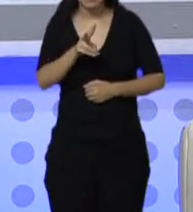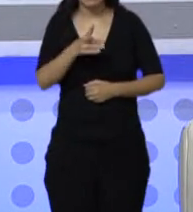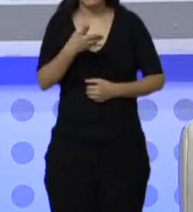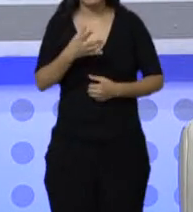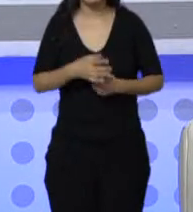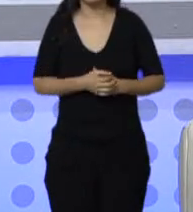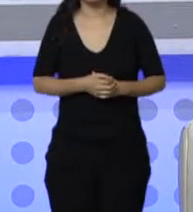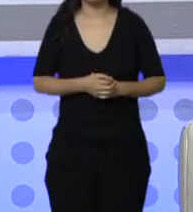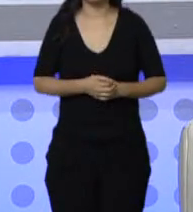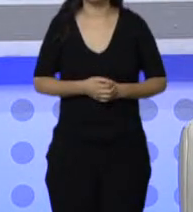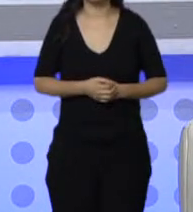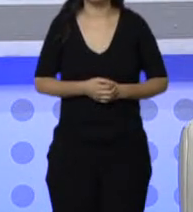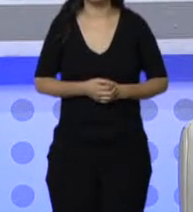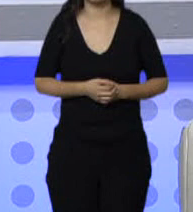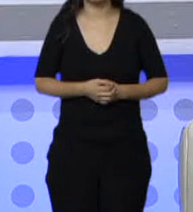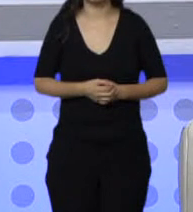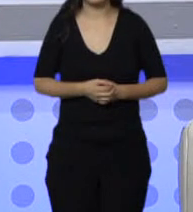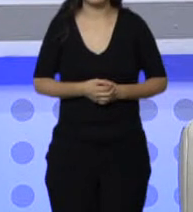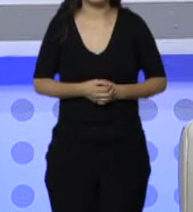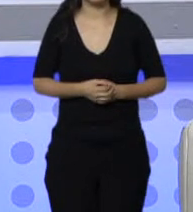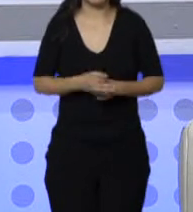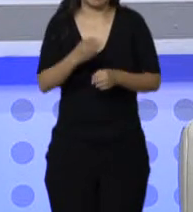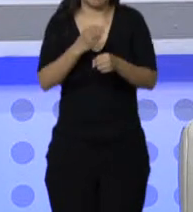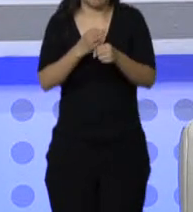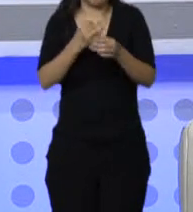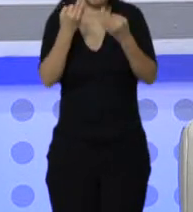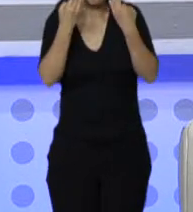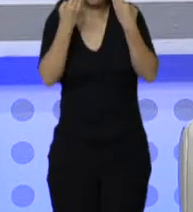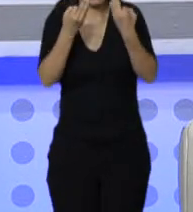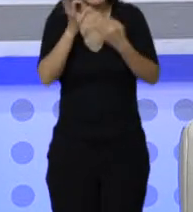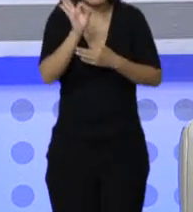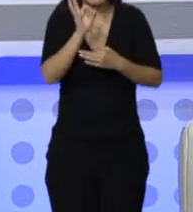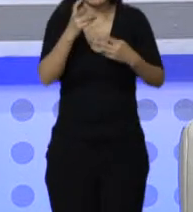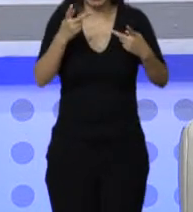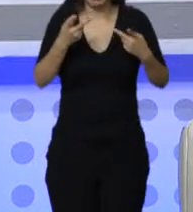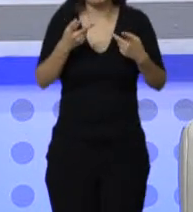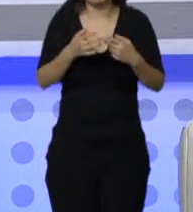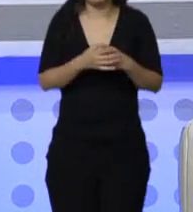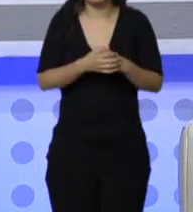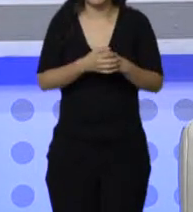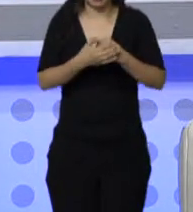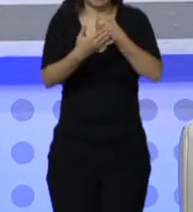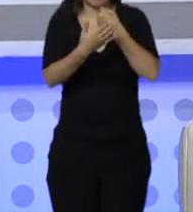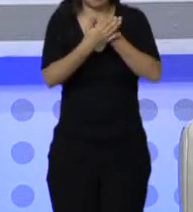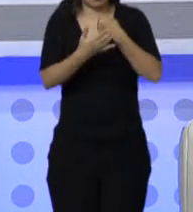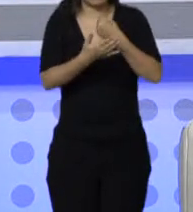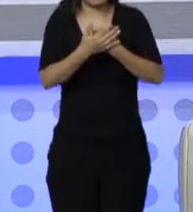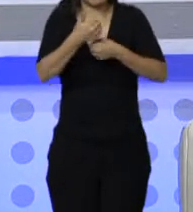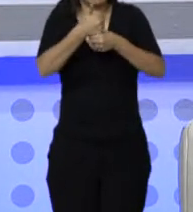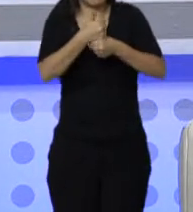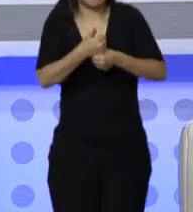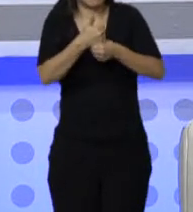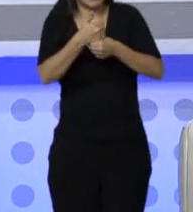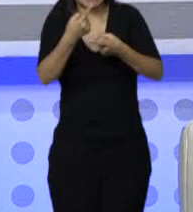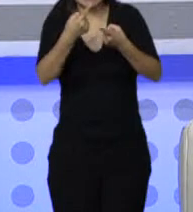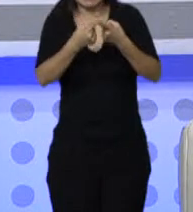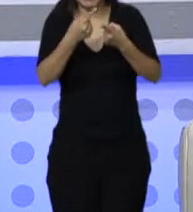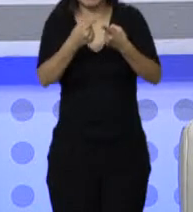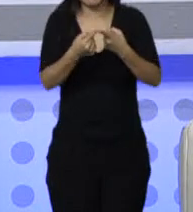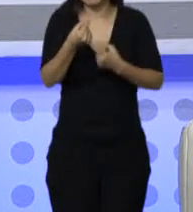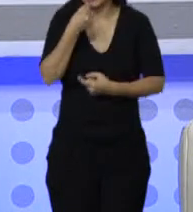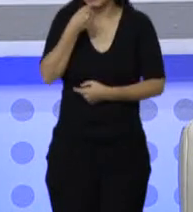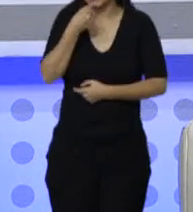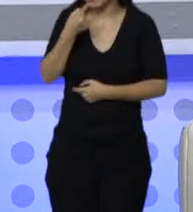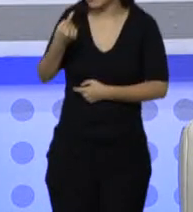viviendo y pues quienes sufrirán en un determinado momento son los pequeños en esta en este